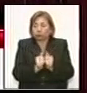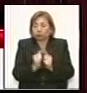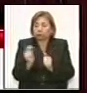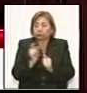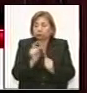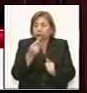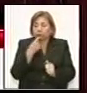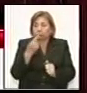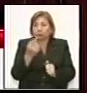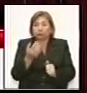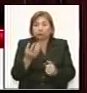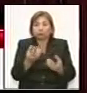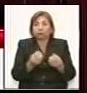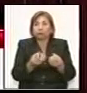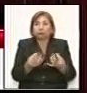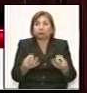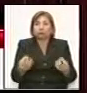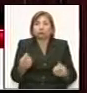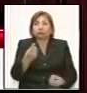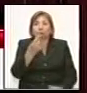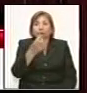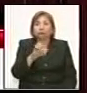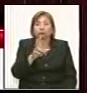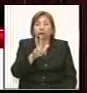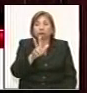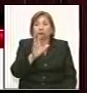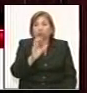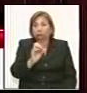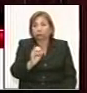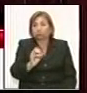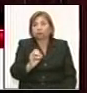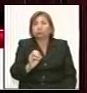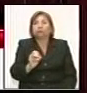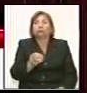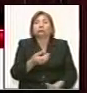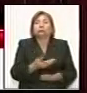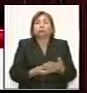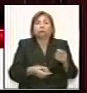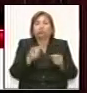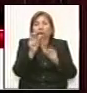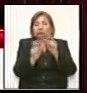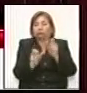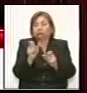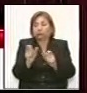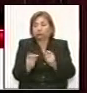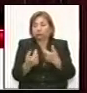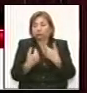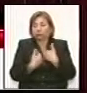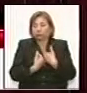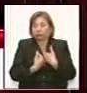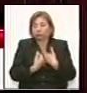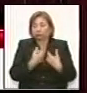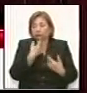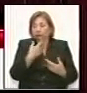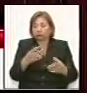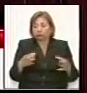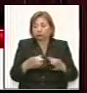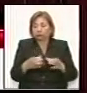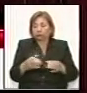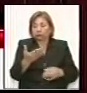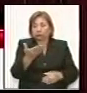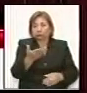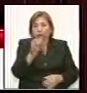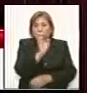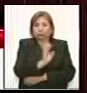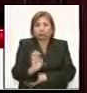son mayoría, de 130, ese es un congreso muy pequeño, 130 personas solamente tiene, no es como el Congreso Europeo